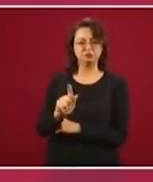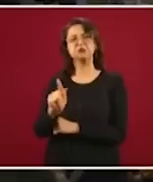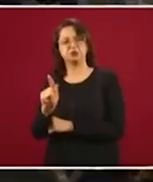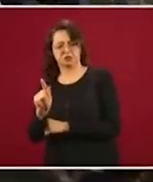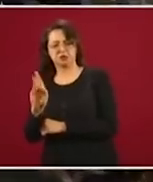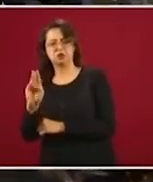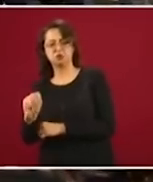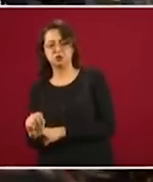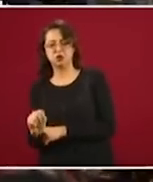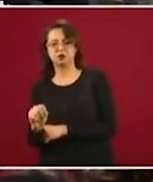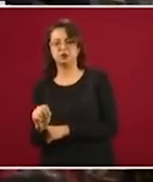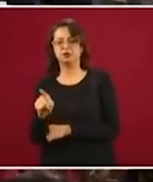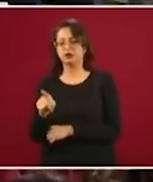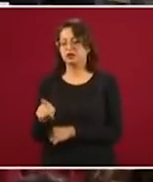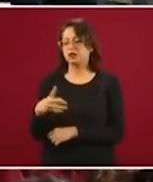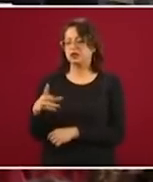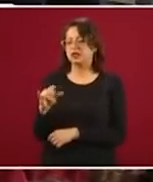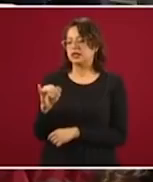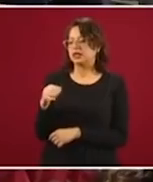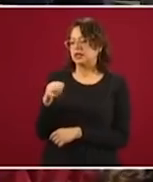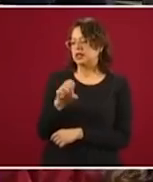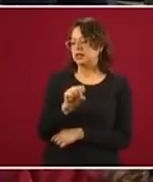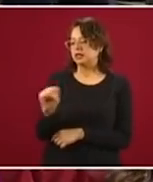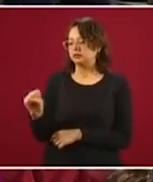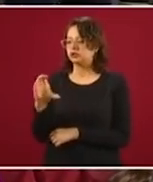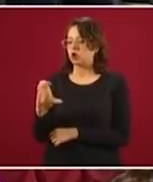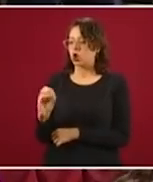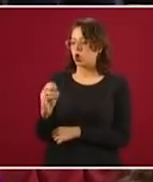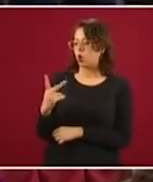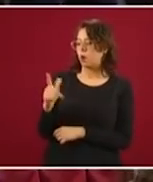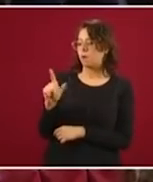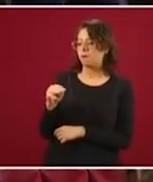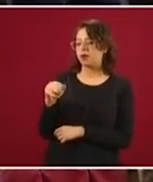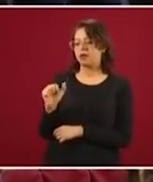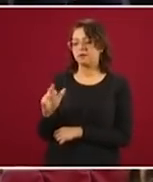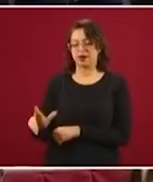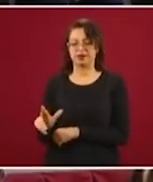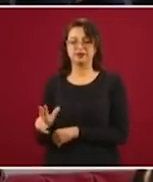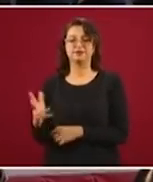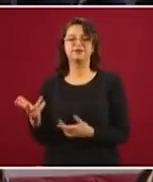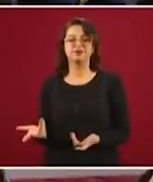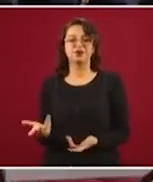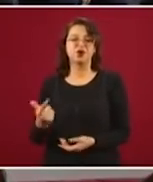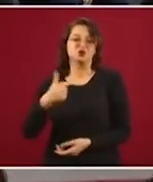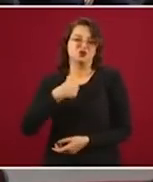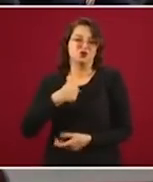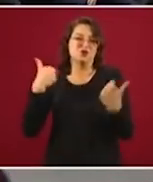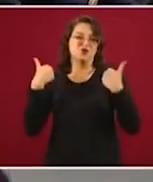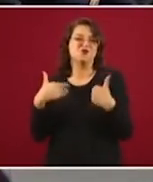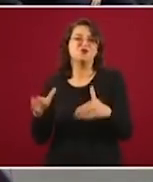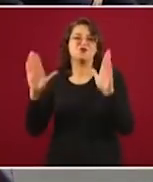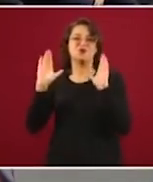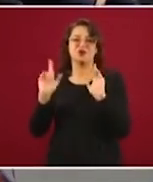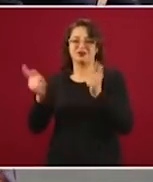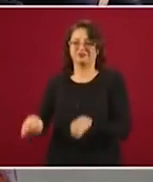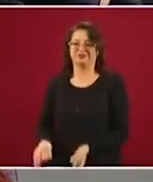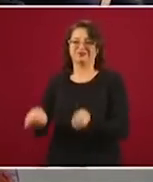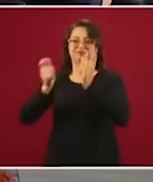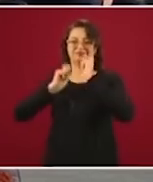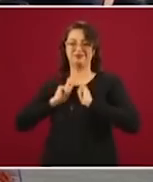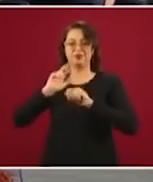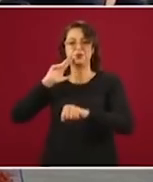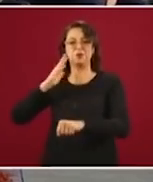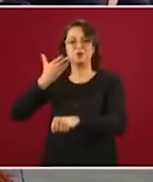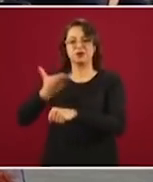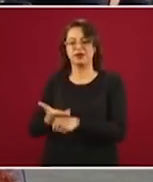79. Empezó como IMSS-Coplamar, yo lo conozco porque en ese entonces era yo delegado del Coplamar en Tabasco y